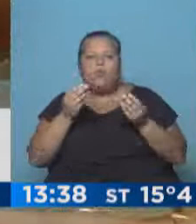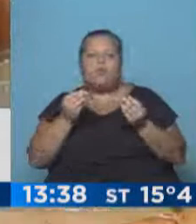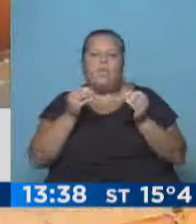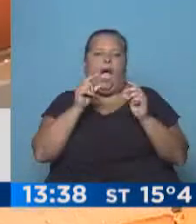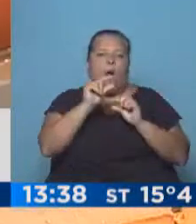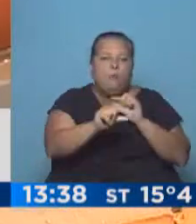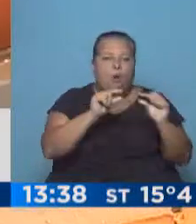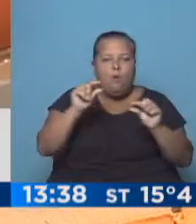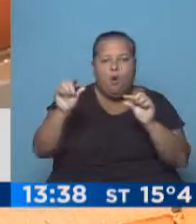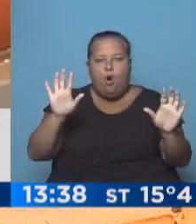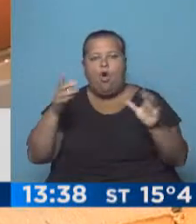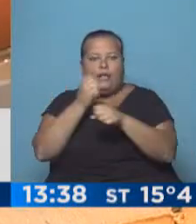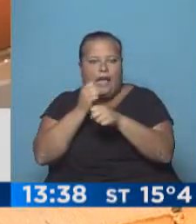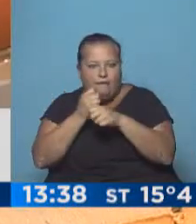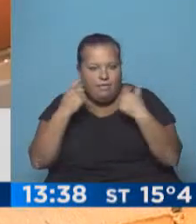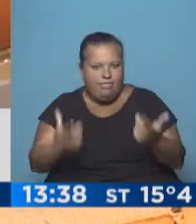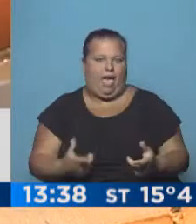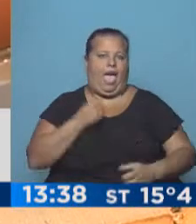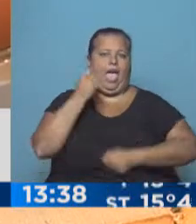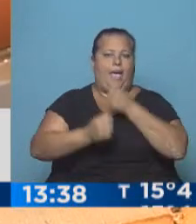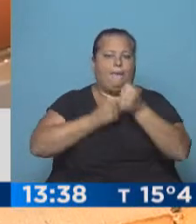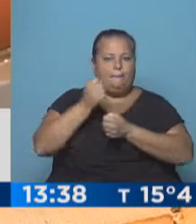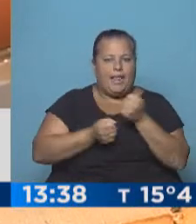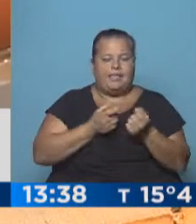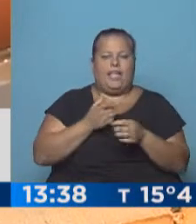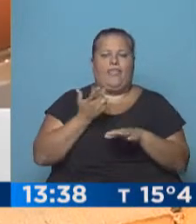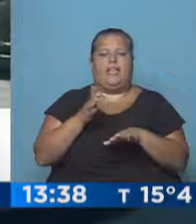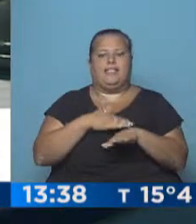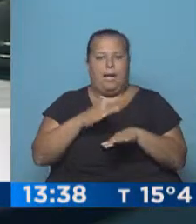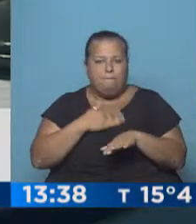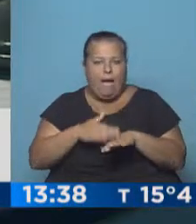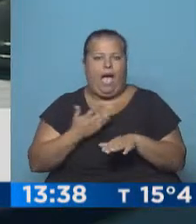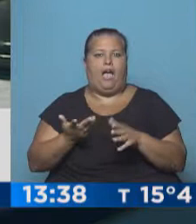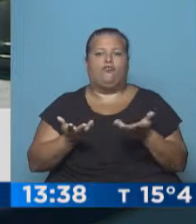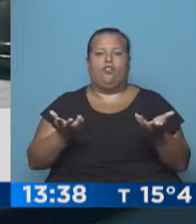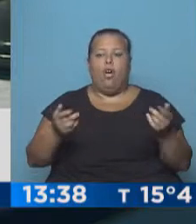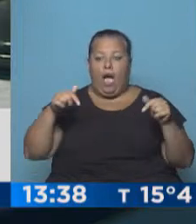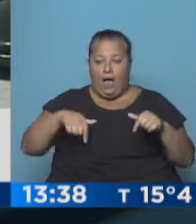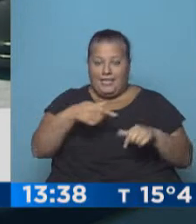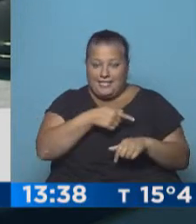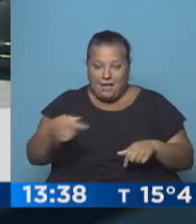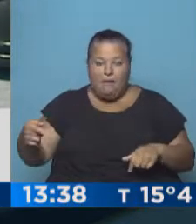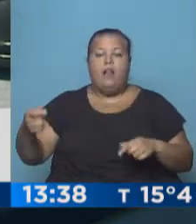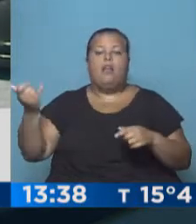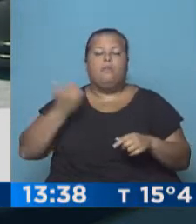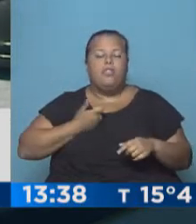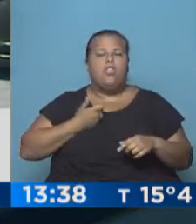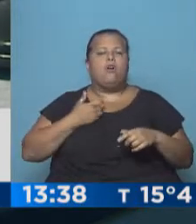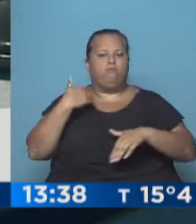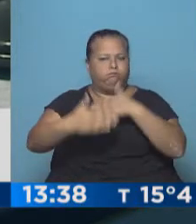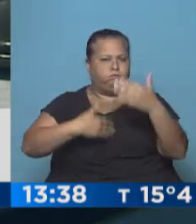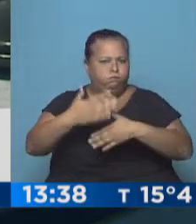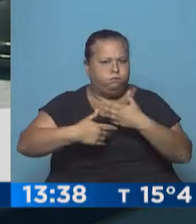se pueda consumir, de que haya trabajo, la industria del zapato, del calzado, en esta semana nos ha manifestado que han tenido un